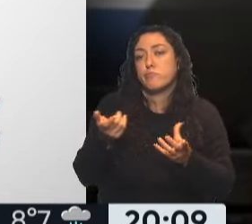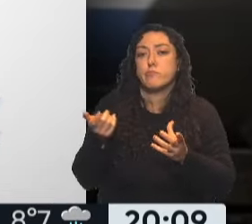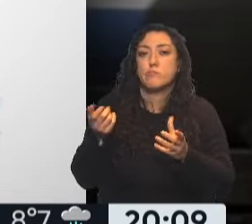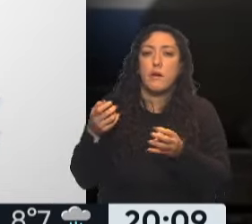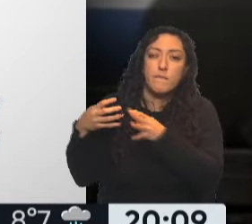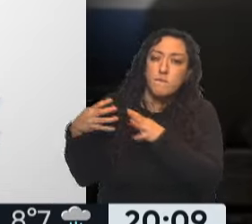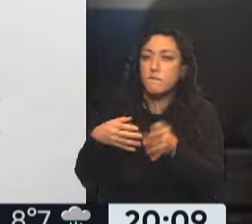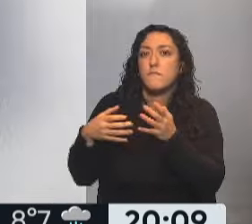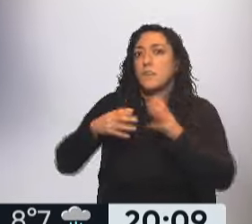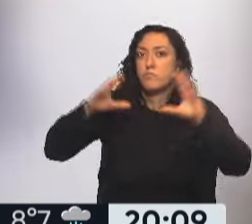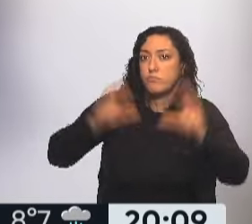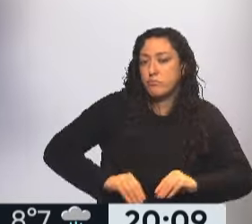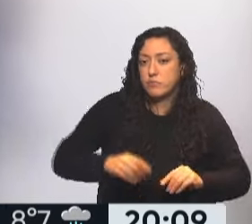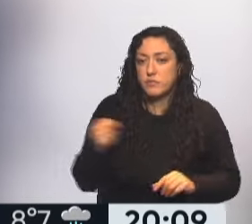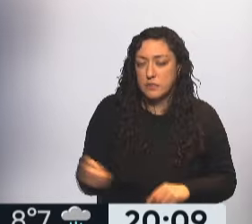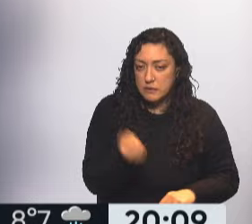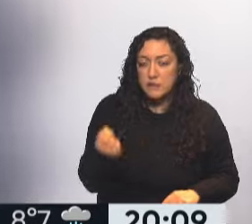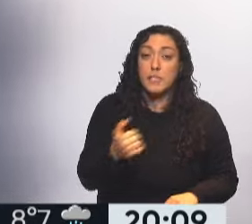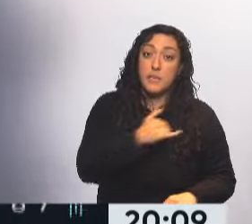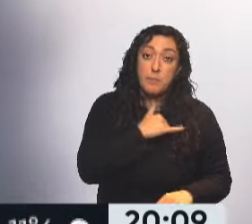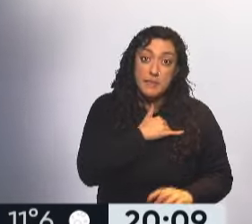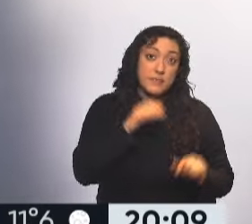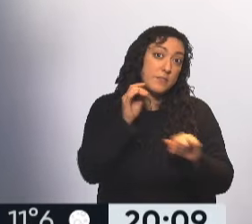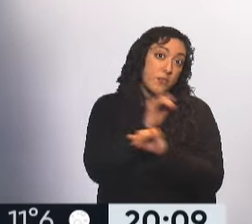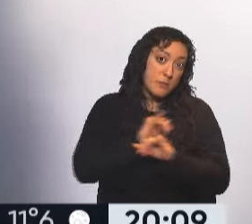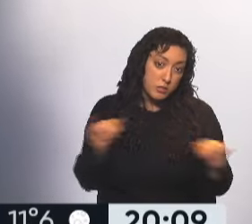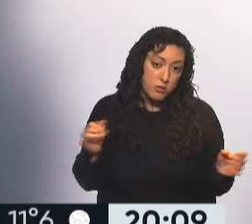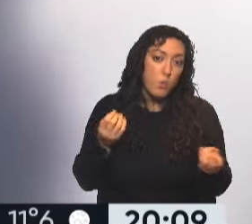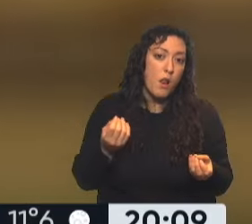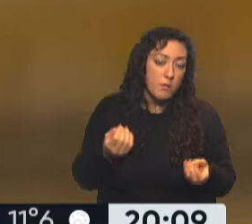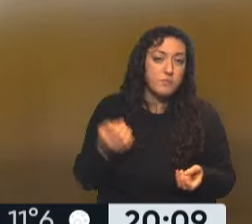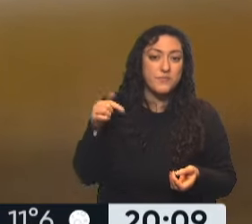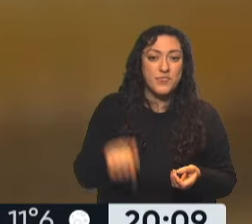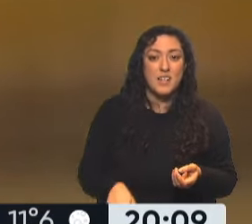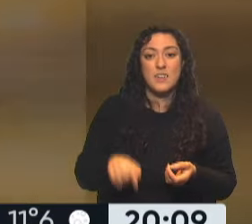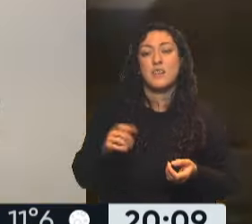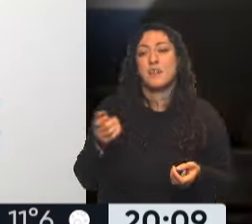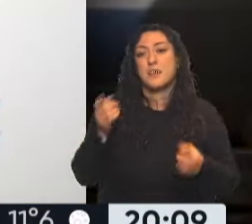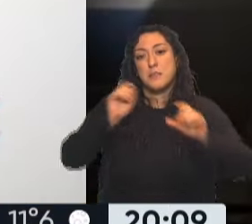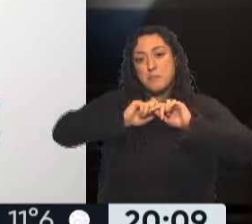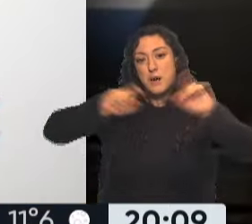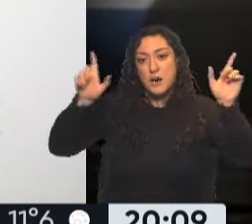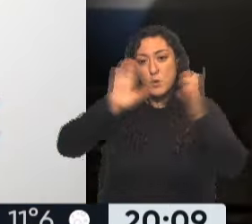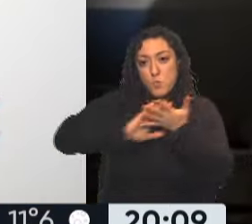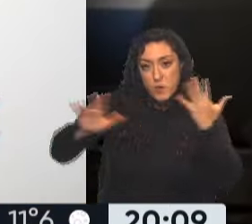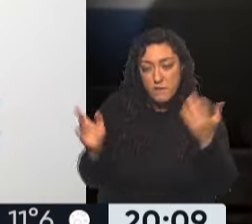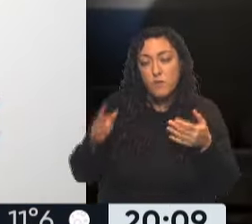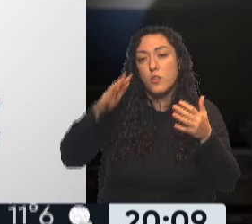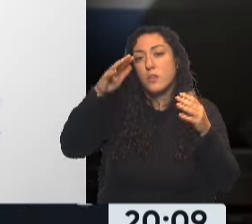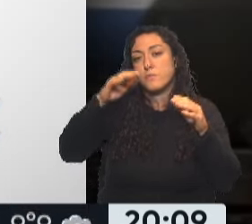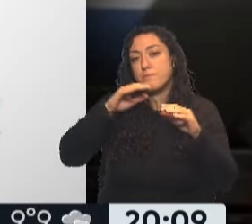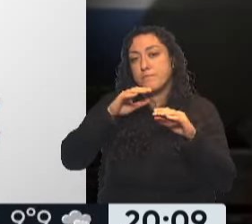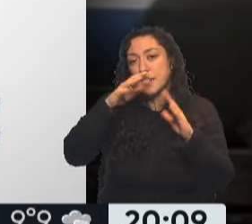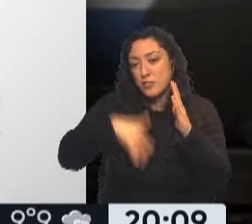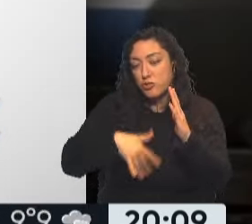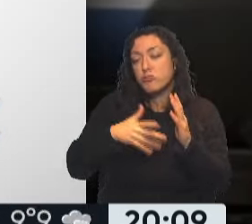combatir las llamas ipf informa justamente la actualización es lo que veíamos en imágenes de este comunicado que se